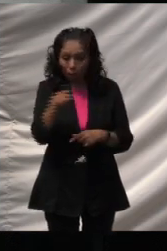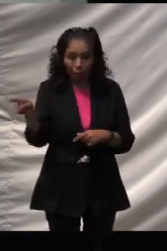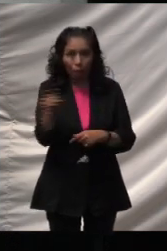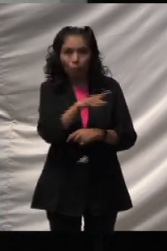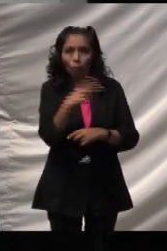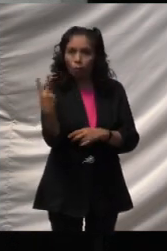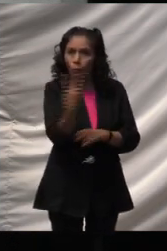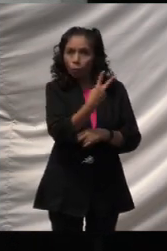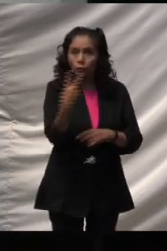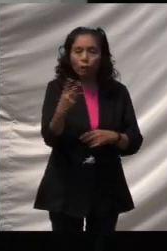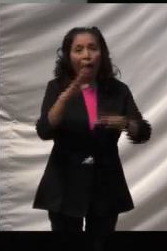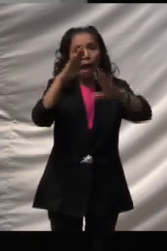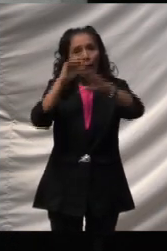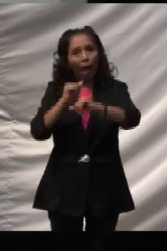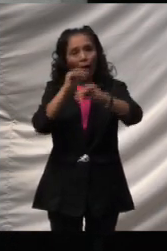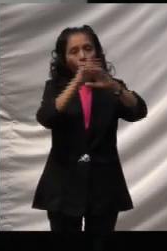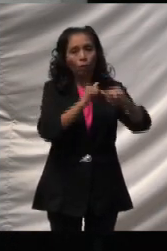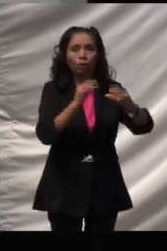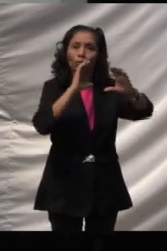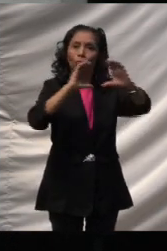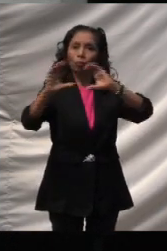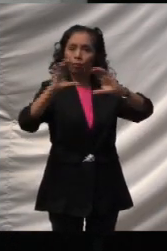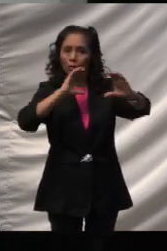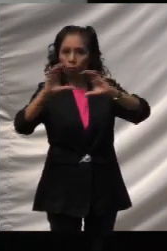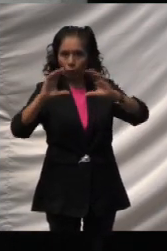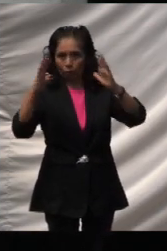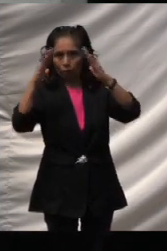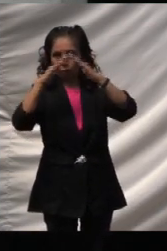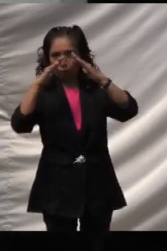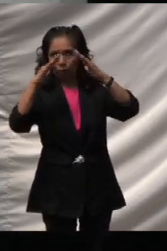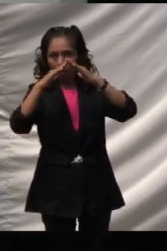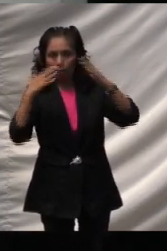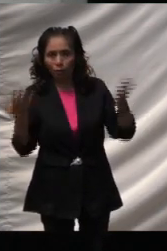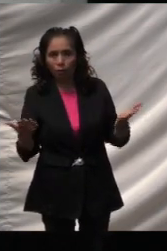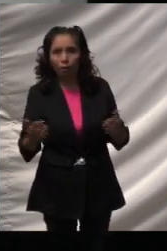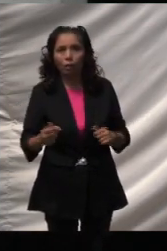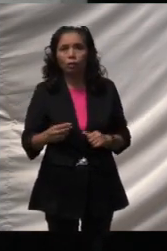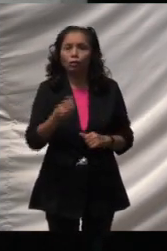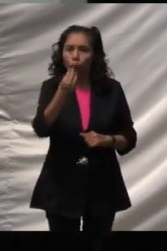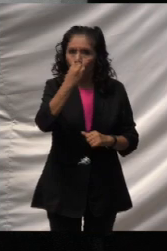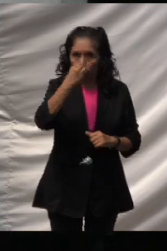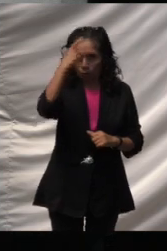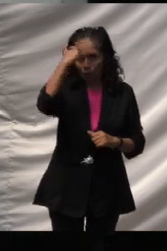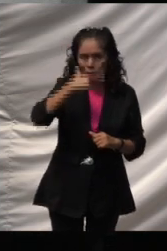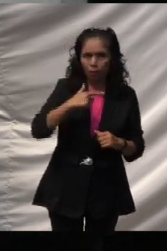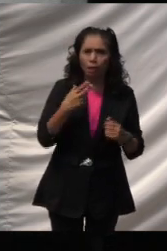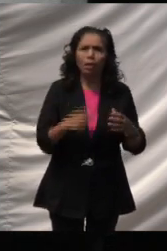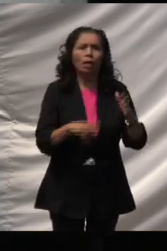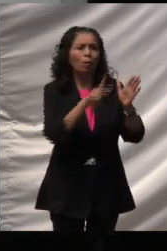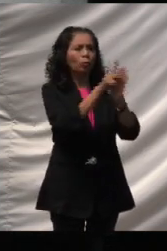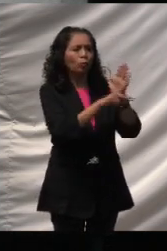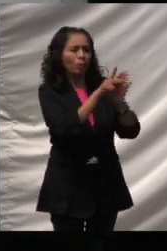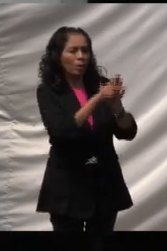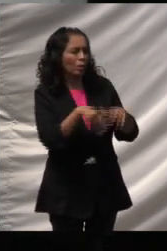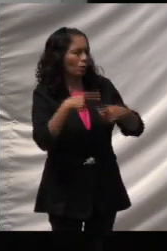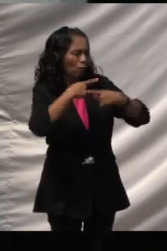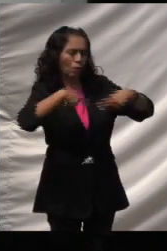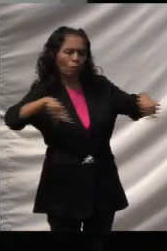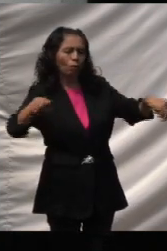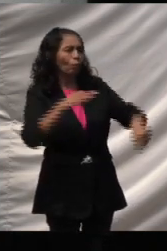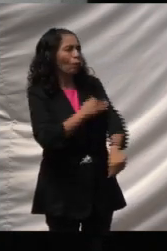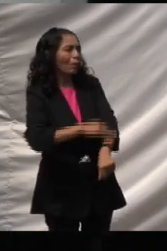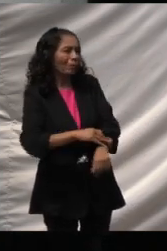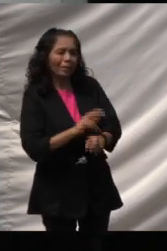acuerdo en base a la comunicación que existe en la casa. Después de la cena nos pusimos a ver una película en familia y eso